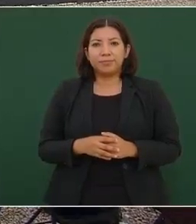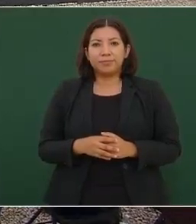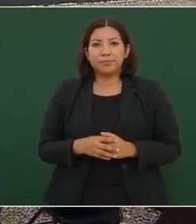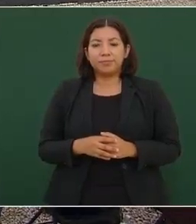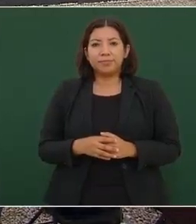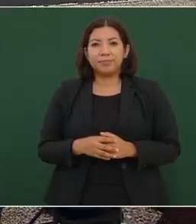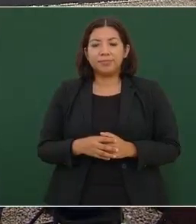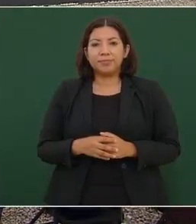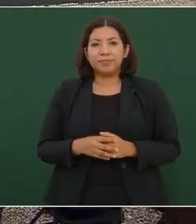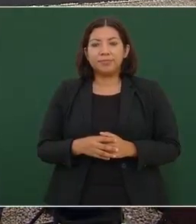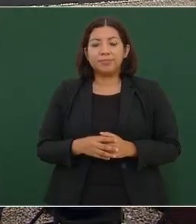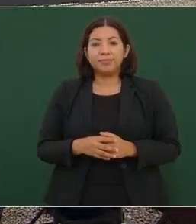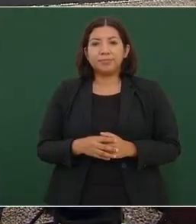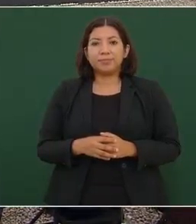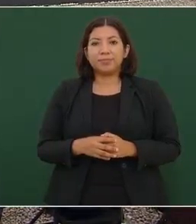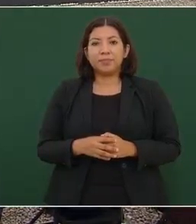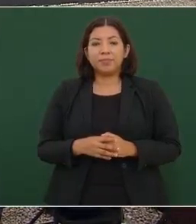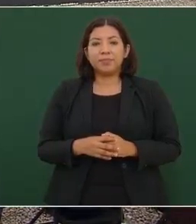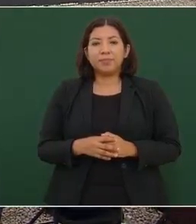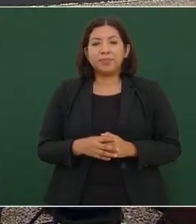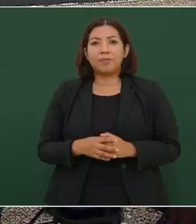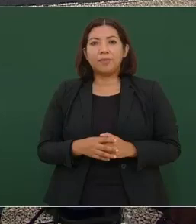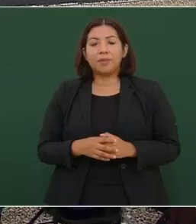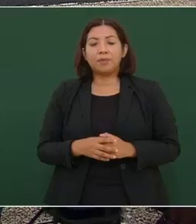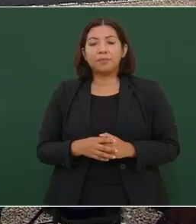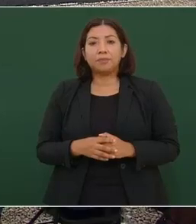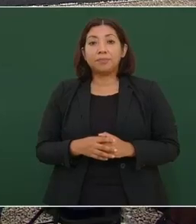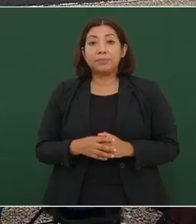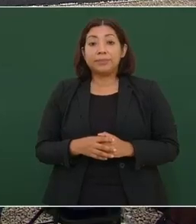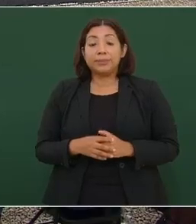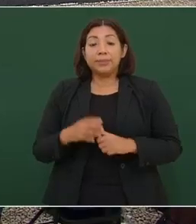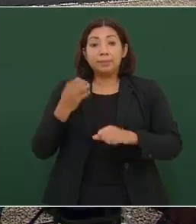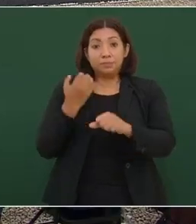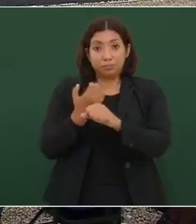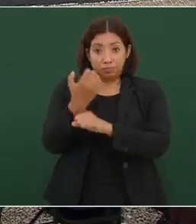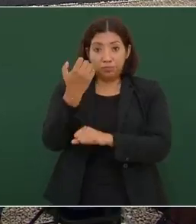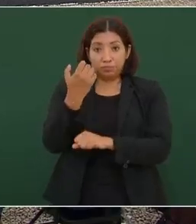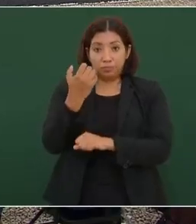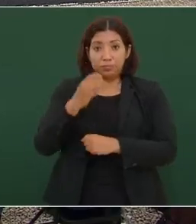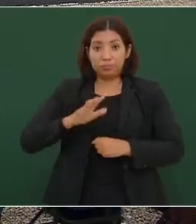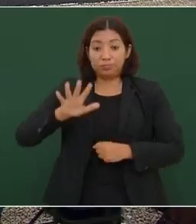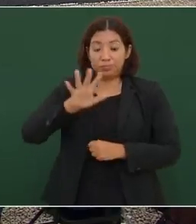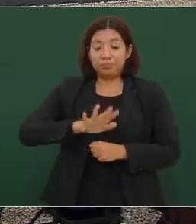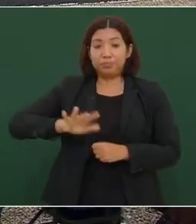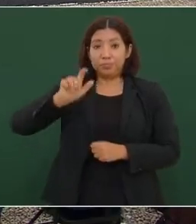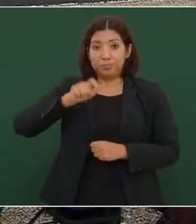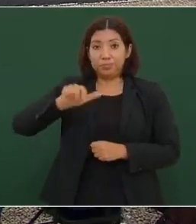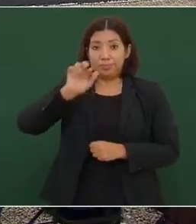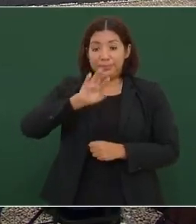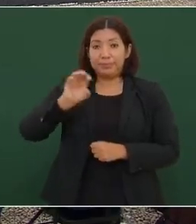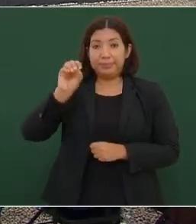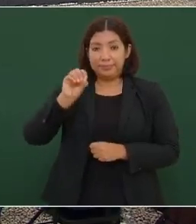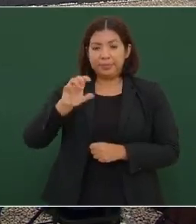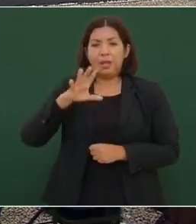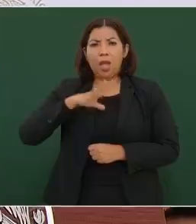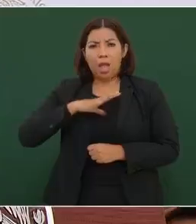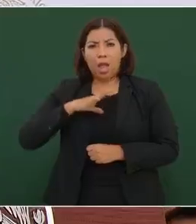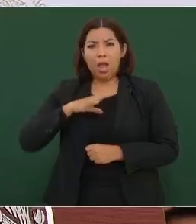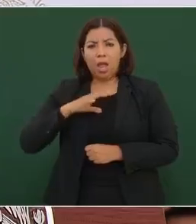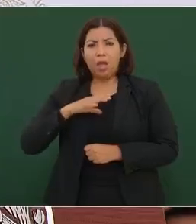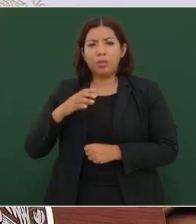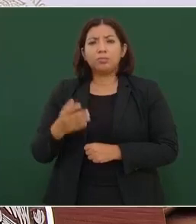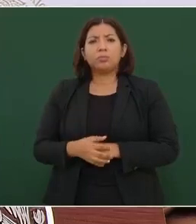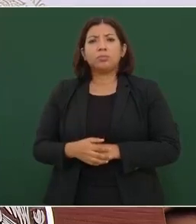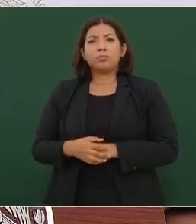Adelante. Bien, el Estado tiene una coordinación estatal de